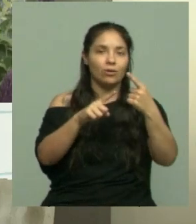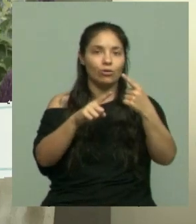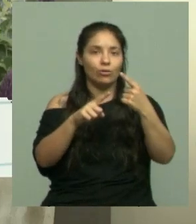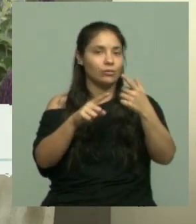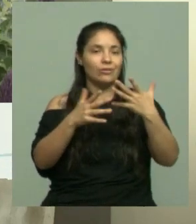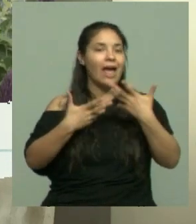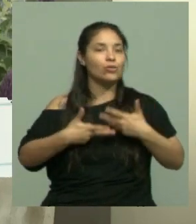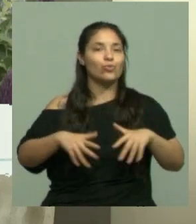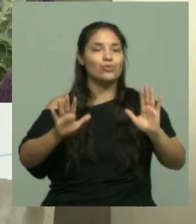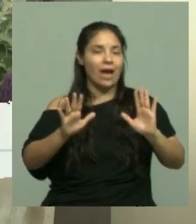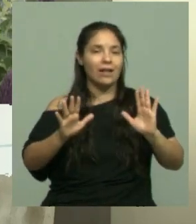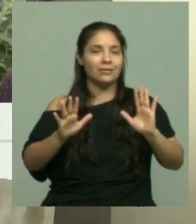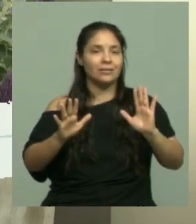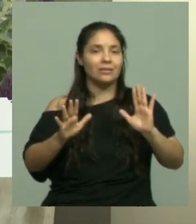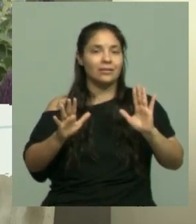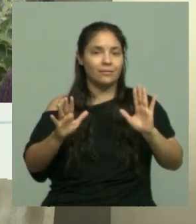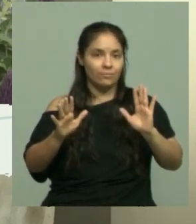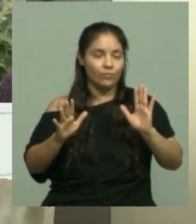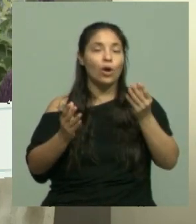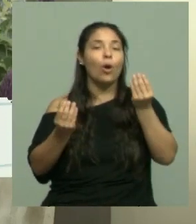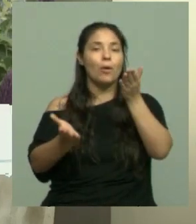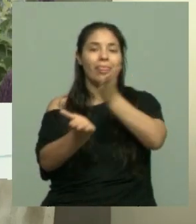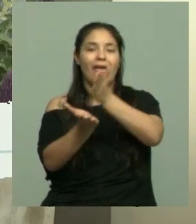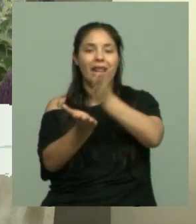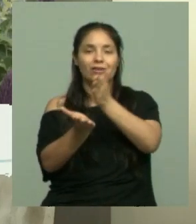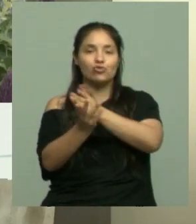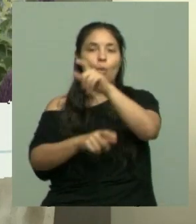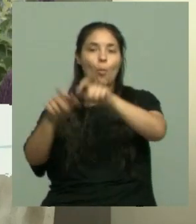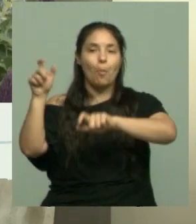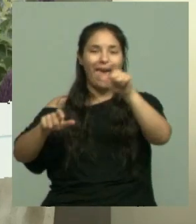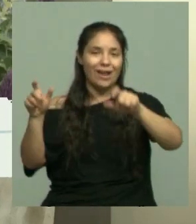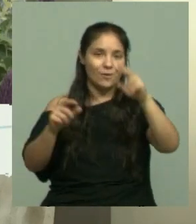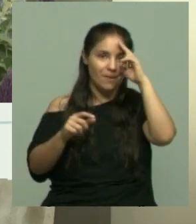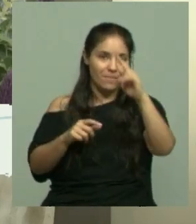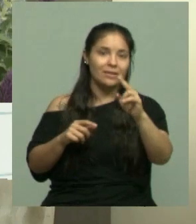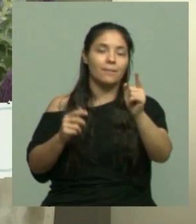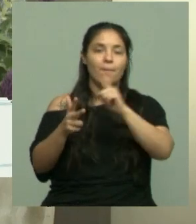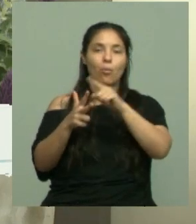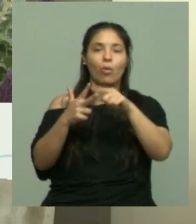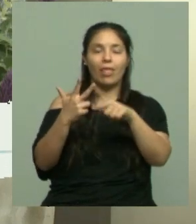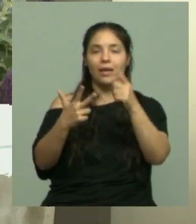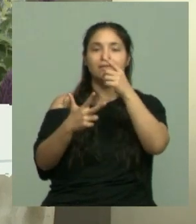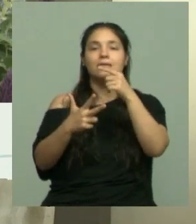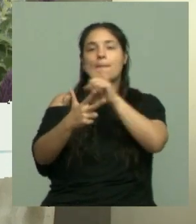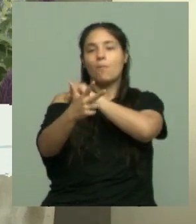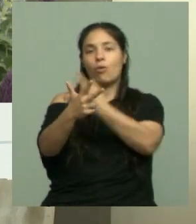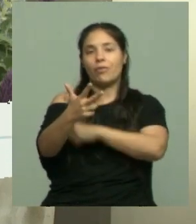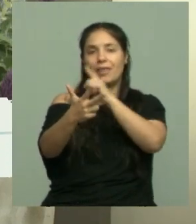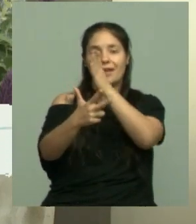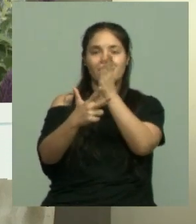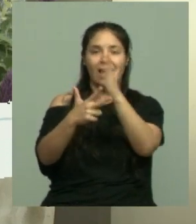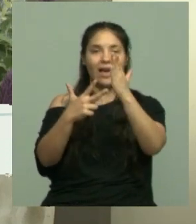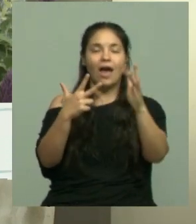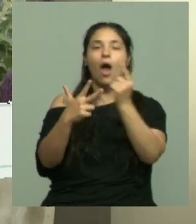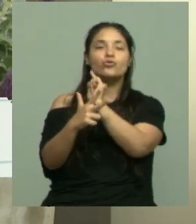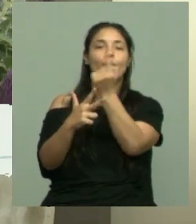natural y ejercicio de los derechos humanos y del sano funcionamiento de la división de poderes, que debe tener una autonomía